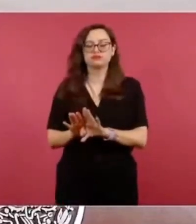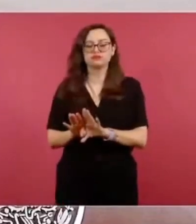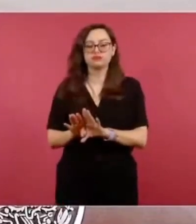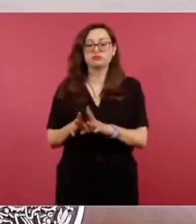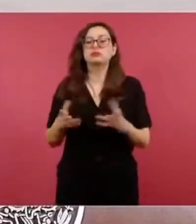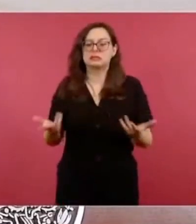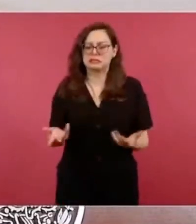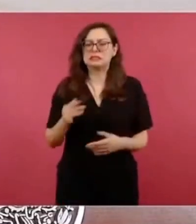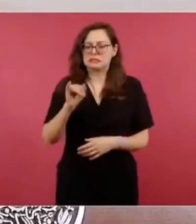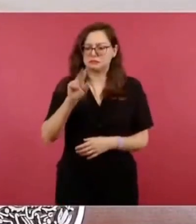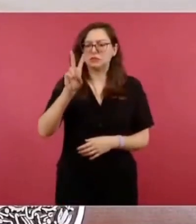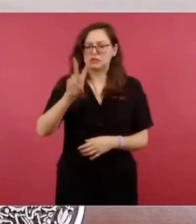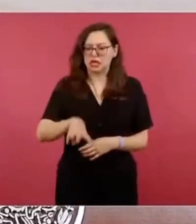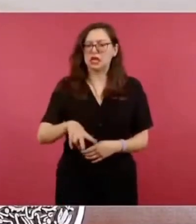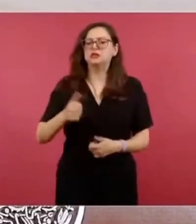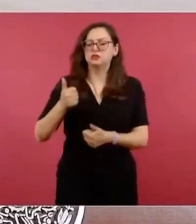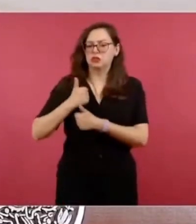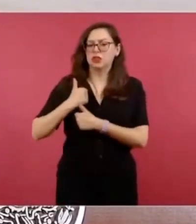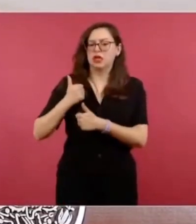manchas,